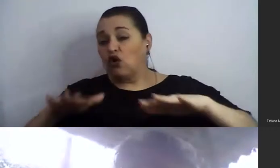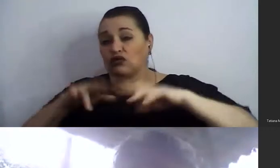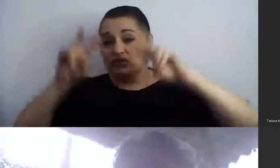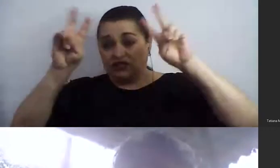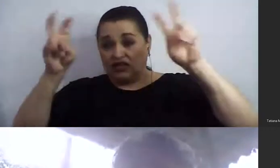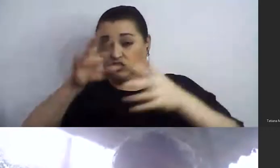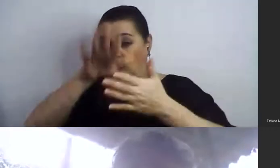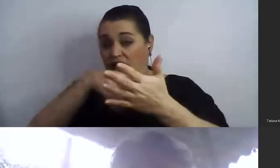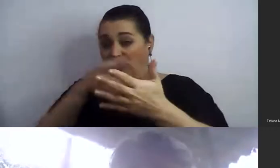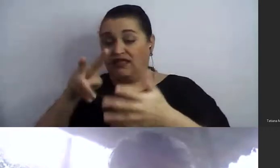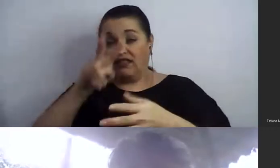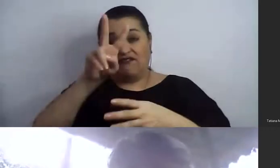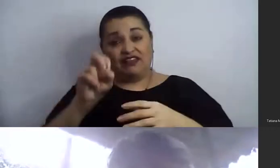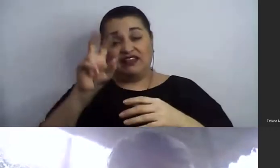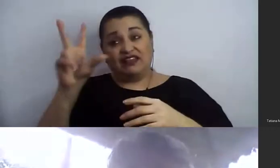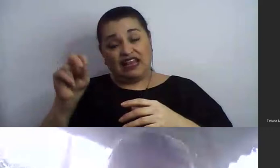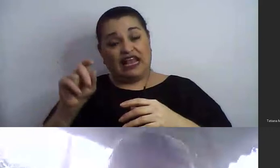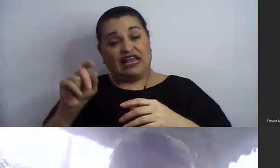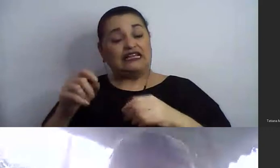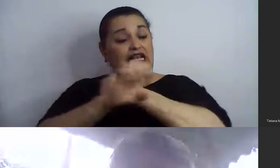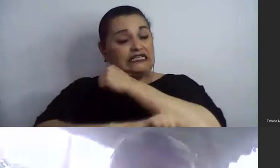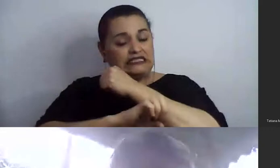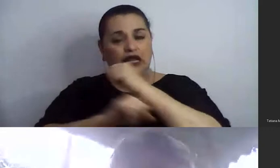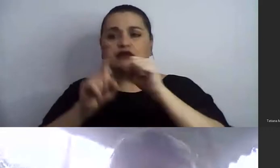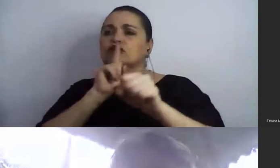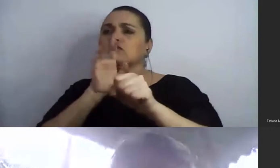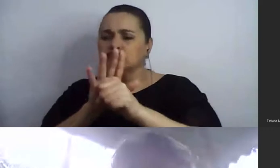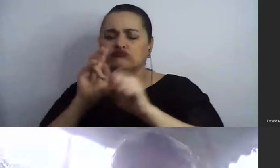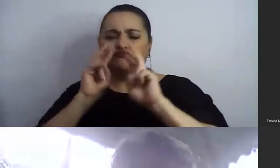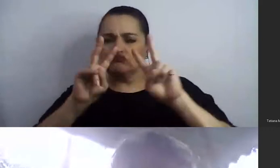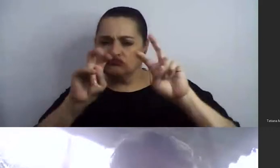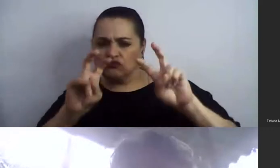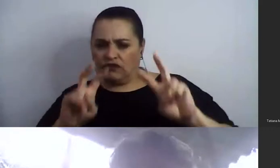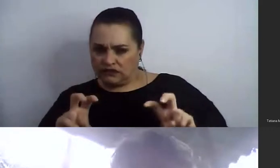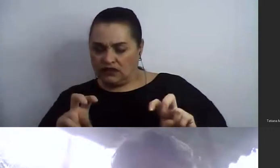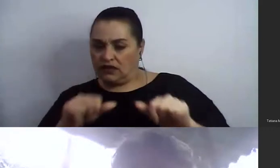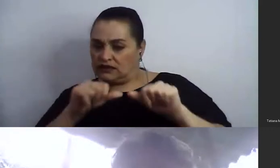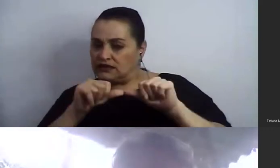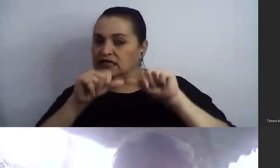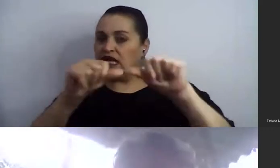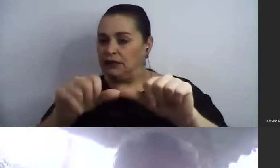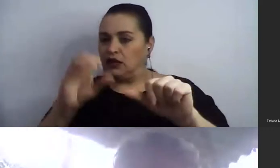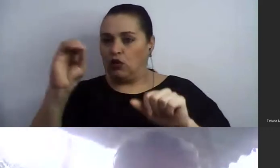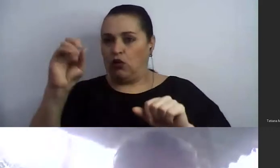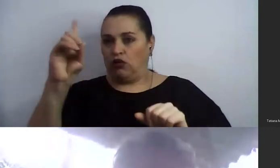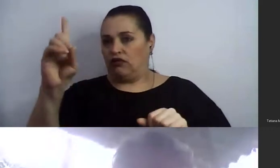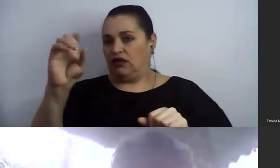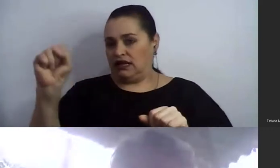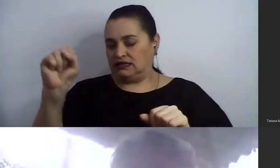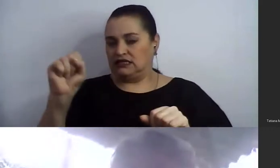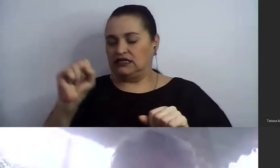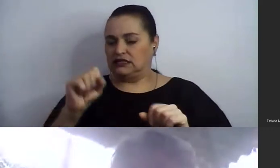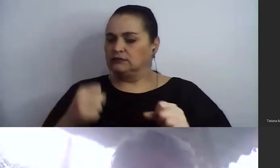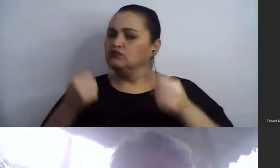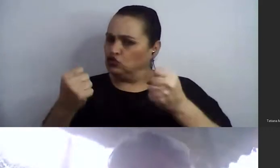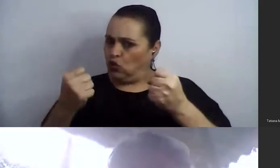2030 los estados se comprometieron a establecer un marco de revisión y seguimiento de los ODS sólido